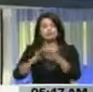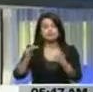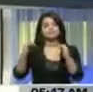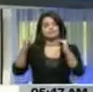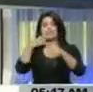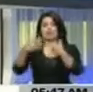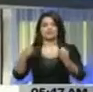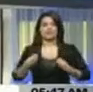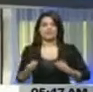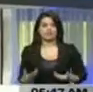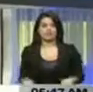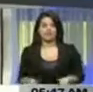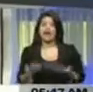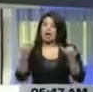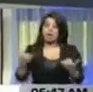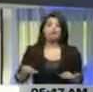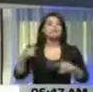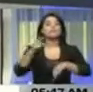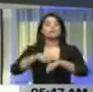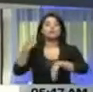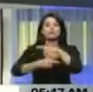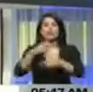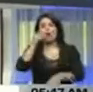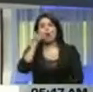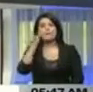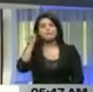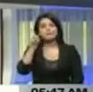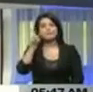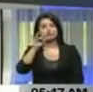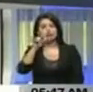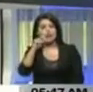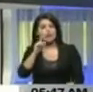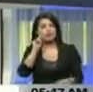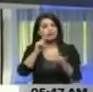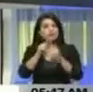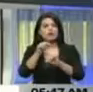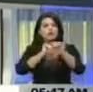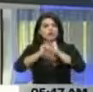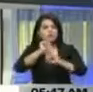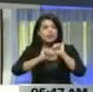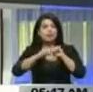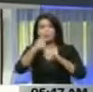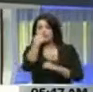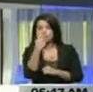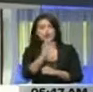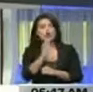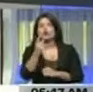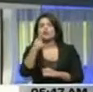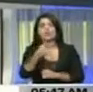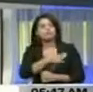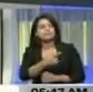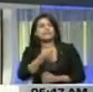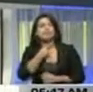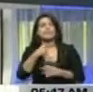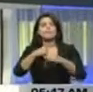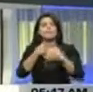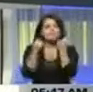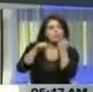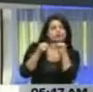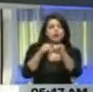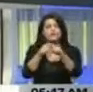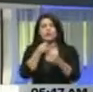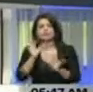pobreza. Y obviamente en tiempos de revolución, Joel Finol no se metió a boxeador para combatir la pobreza, todo lo contrario, lo hizo por vocación, por amor, porque